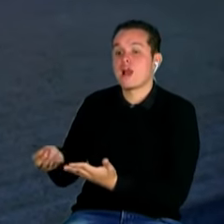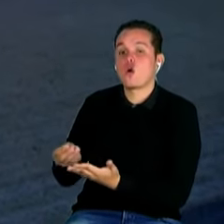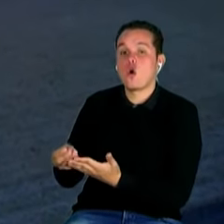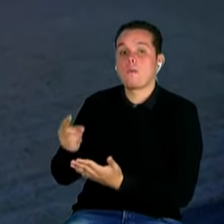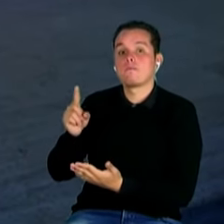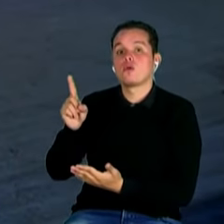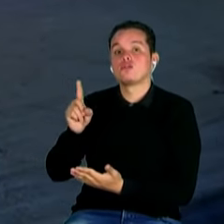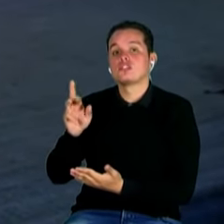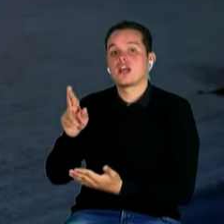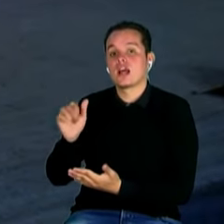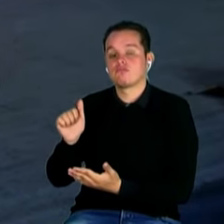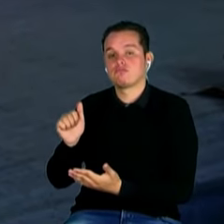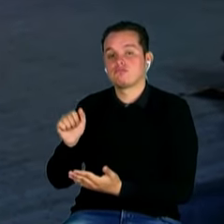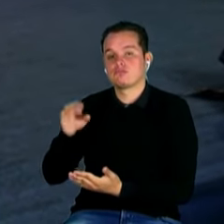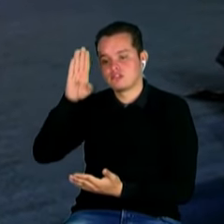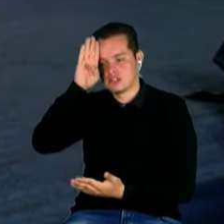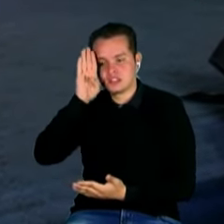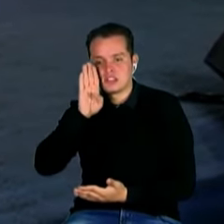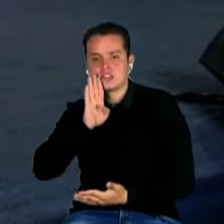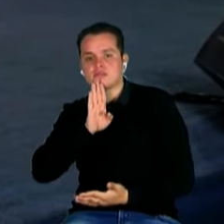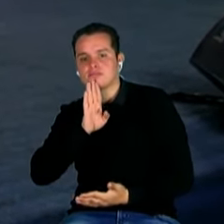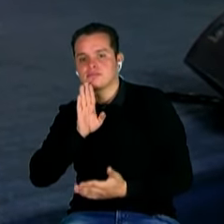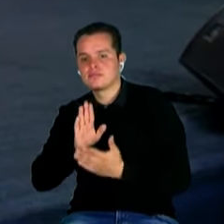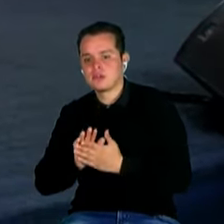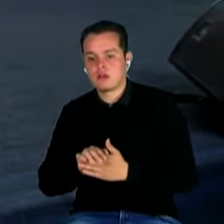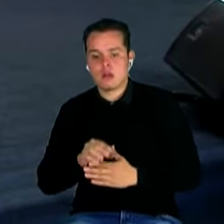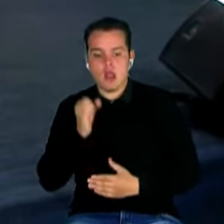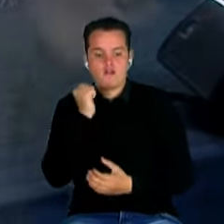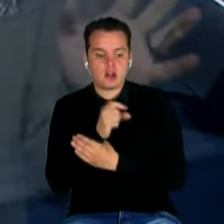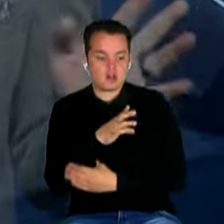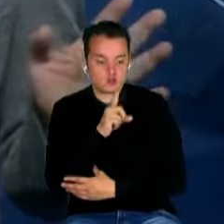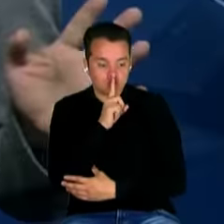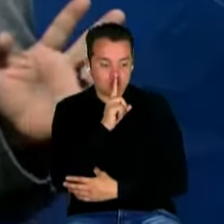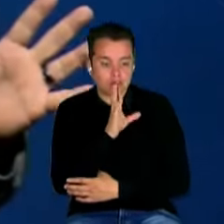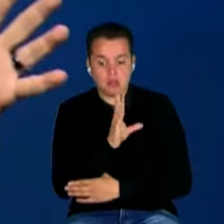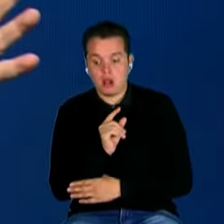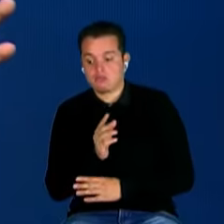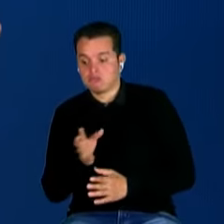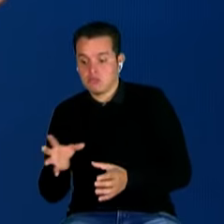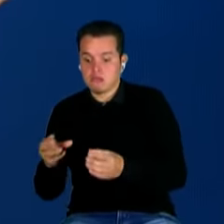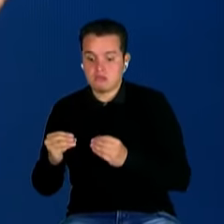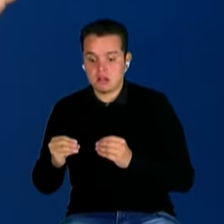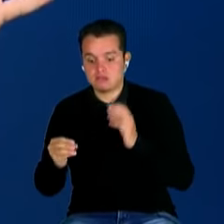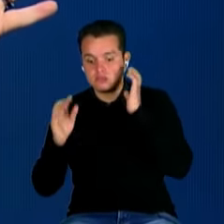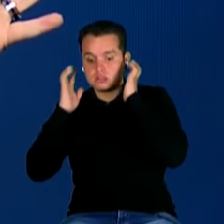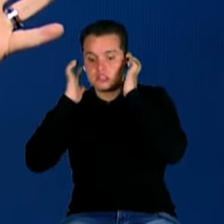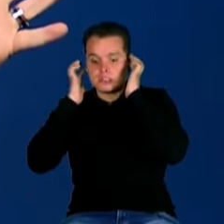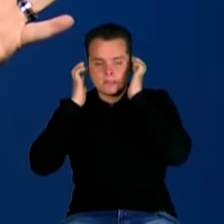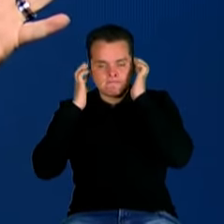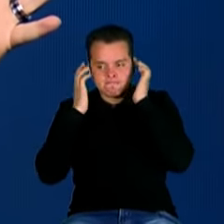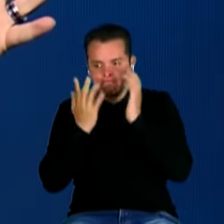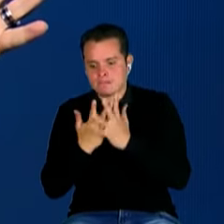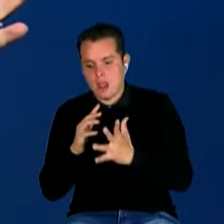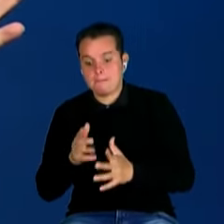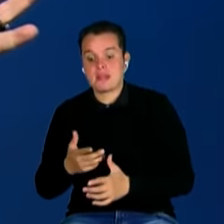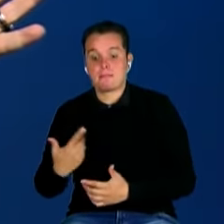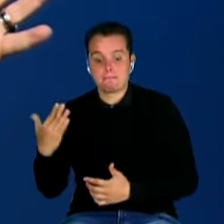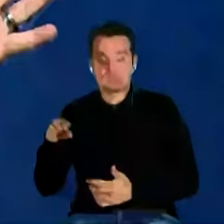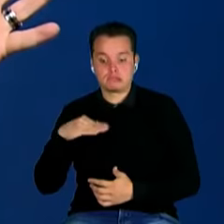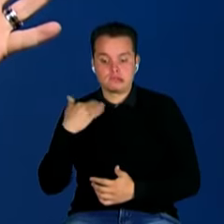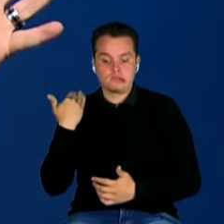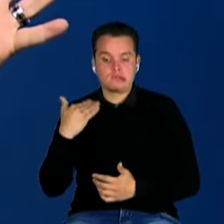Sara. Y Abraham se quedó Cayetano, quieto en primera. Dijo: no, eso aquí me pueden estar es